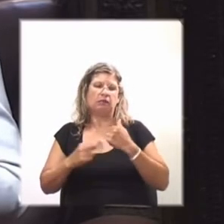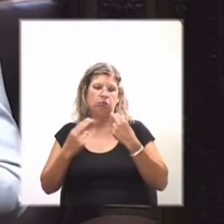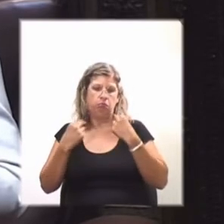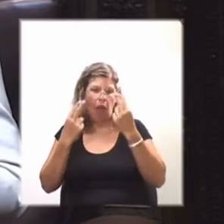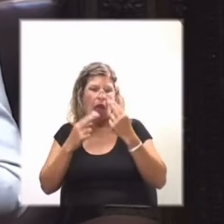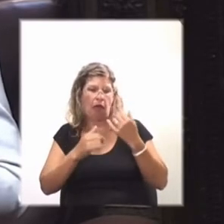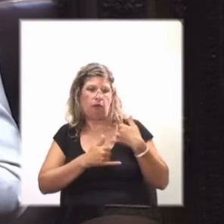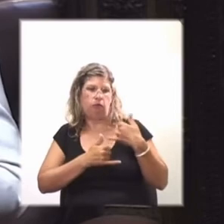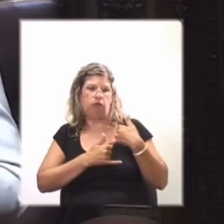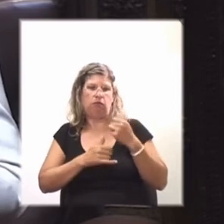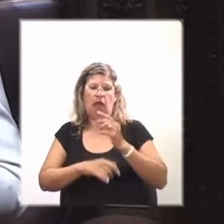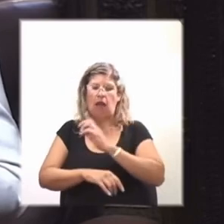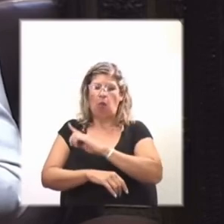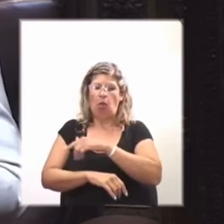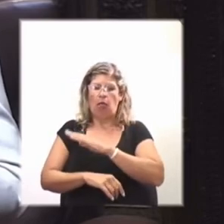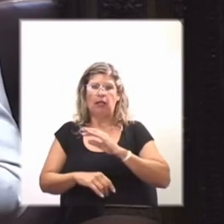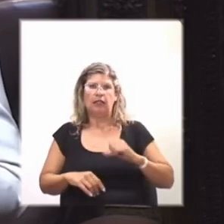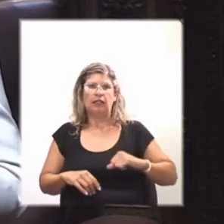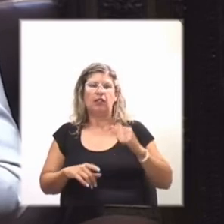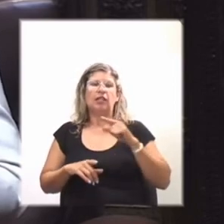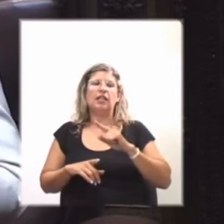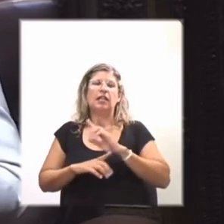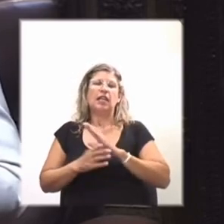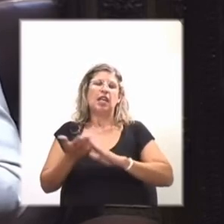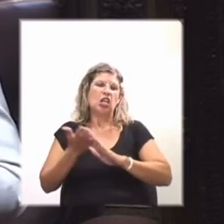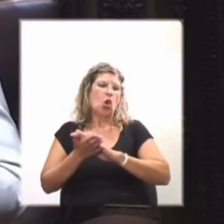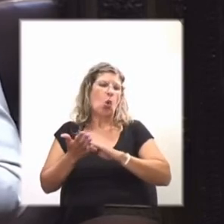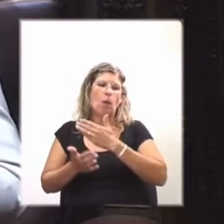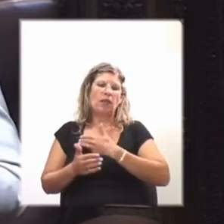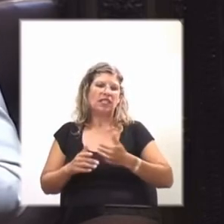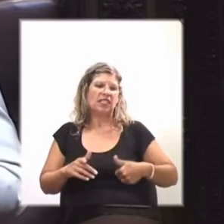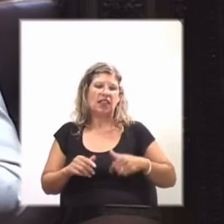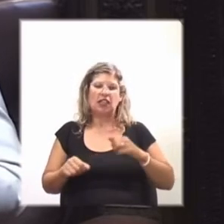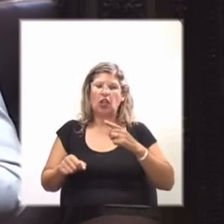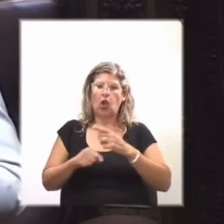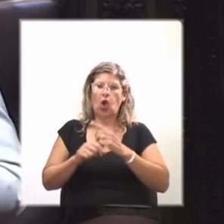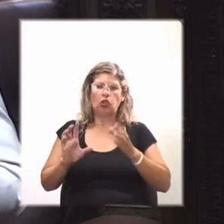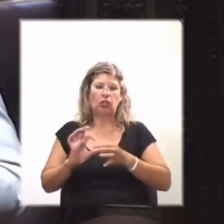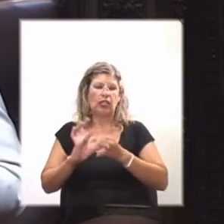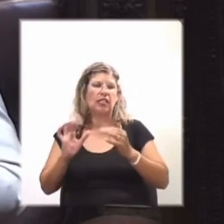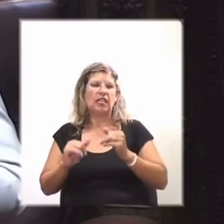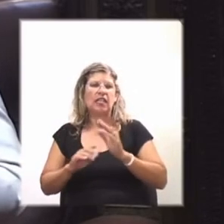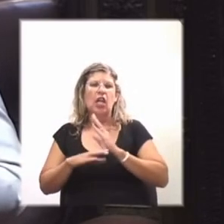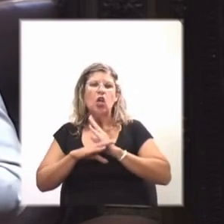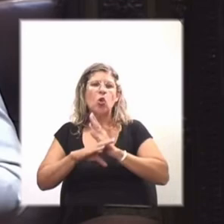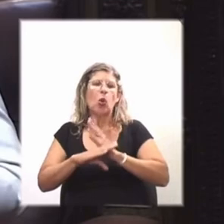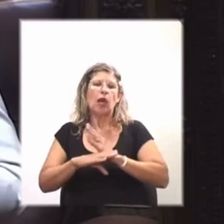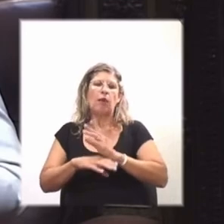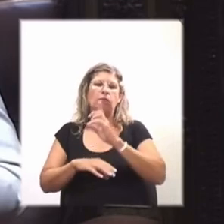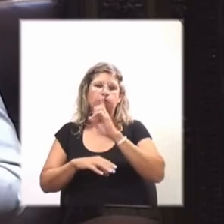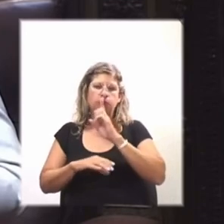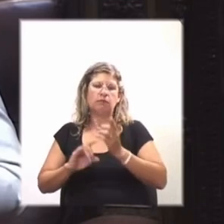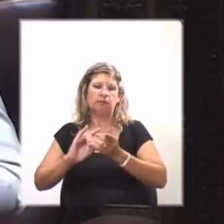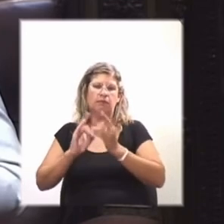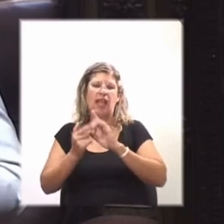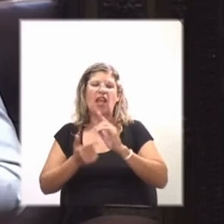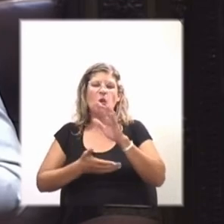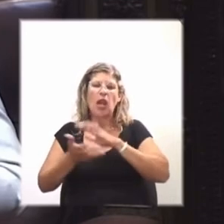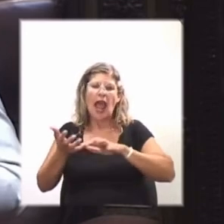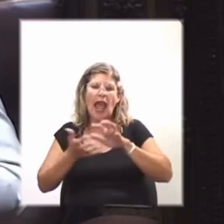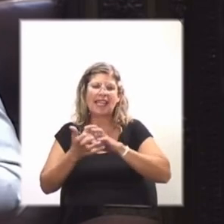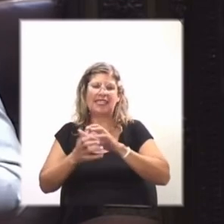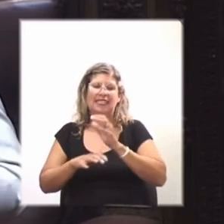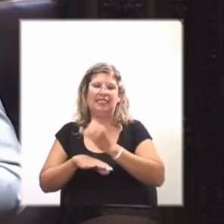Ejecutivo. Que ni un presidente antidemocrático, que nunca más haya silencio parlamentario en una crisis institucional. Y